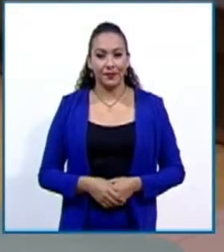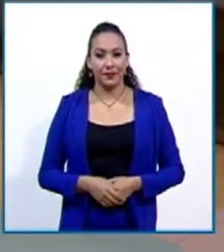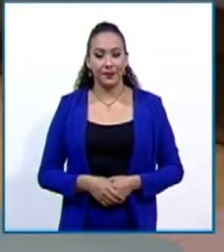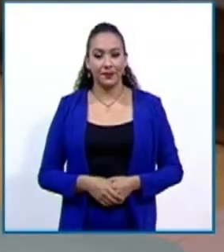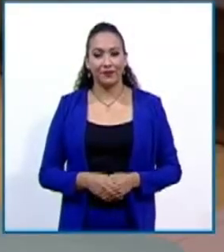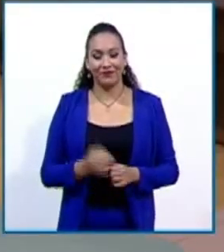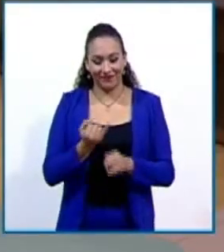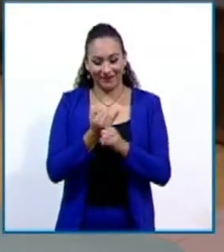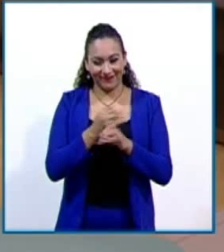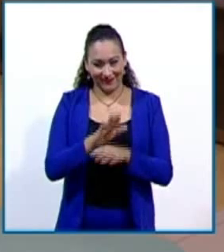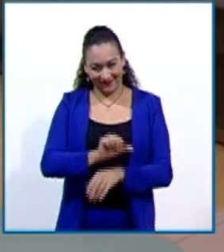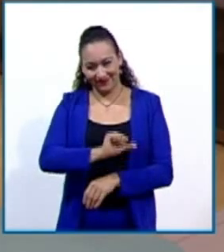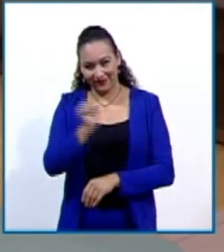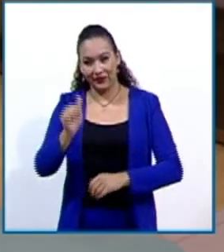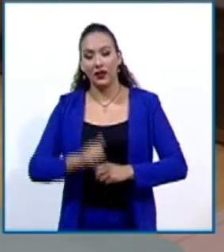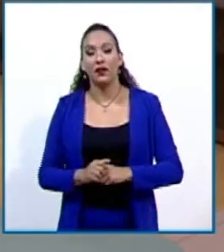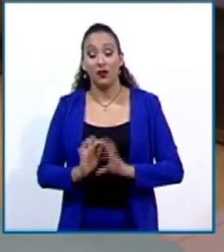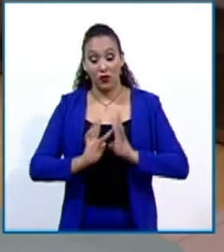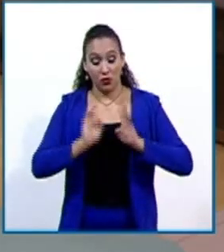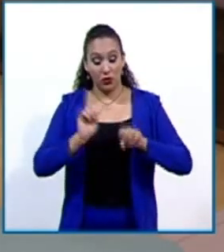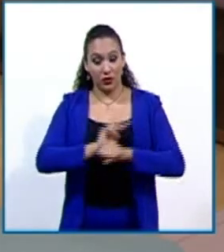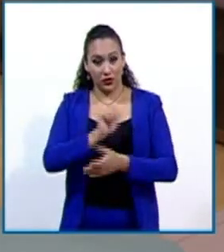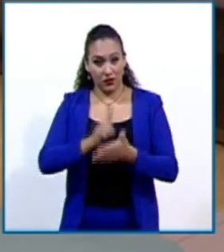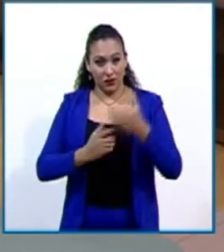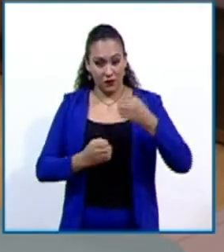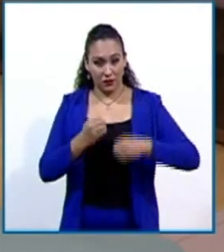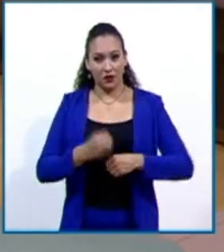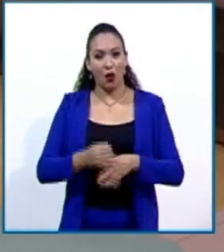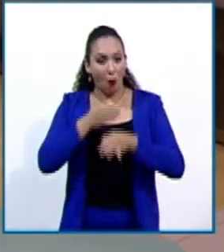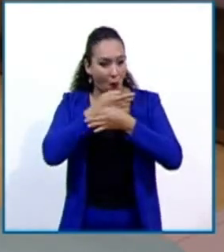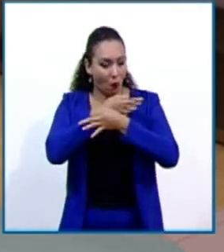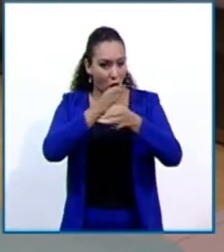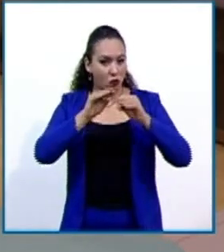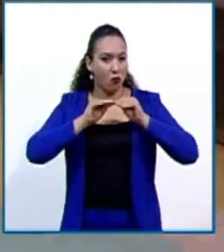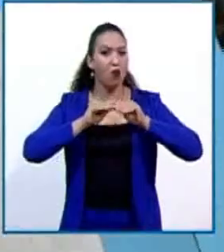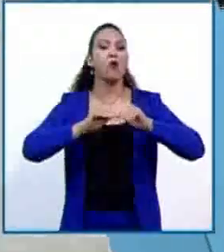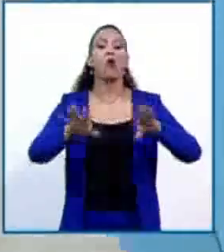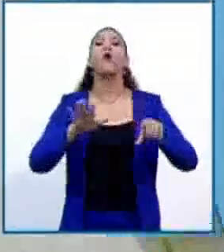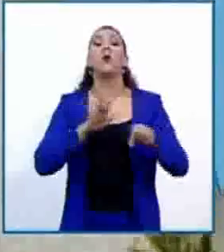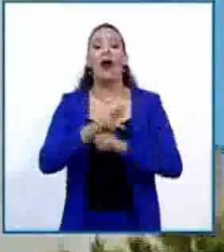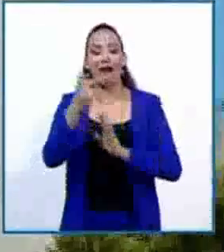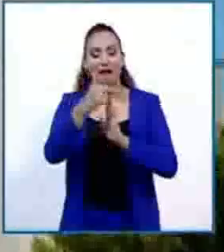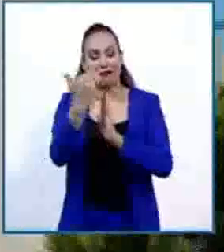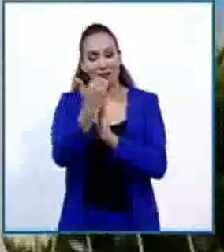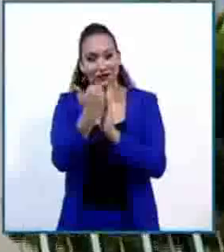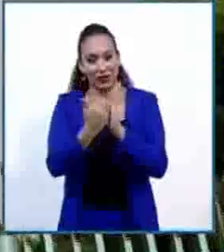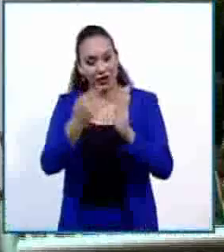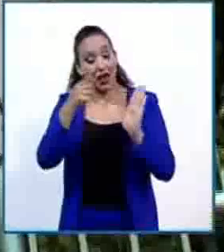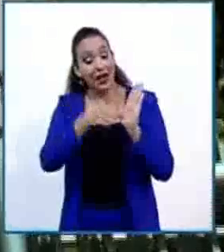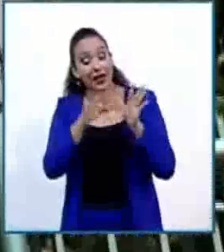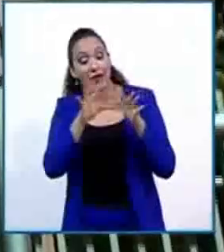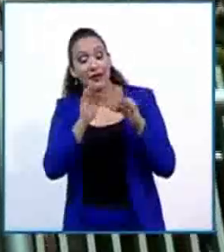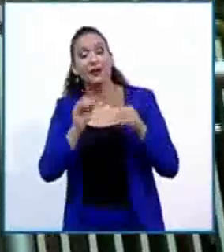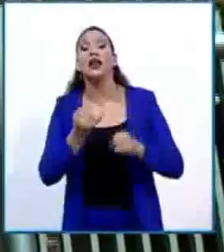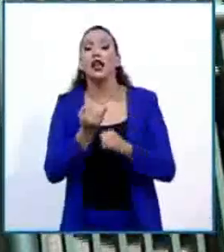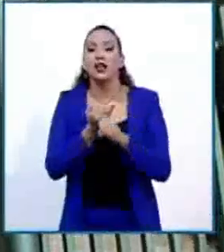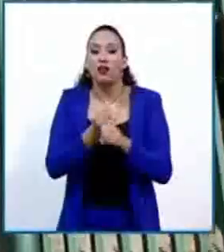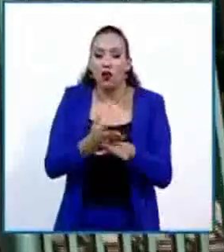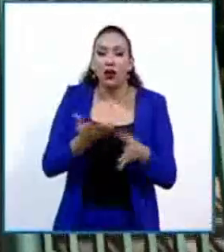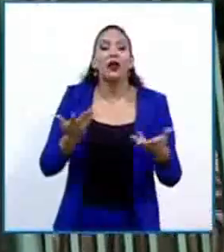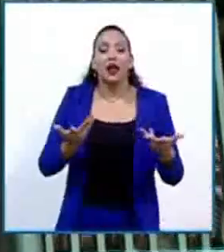En otra información, el Consejo de la Judicatura Federal publicó los lineamientos que regulan el funcionamiento, recopilación de